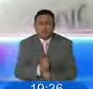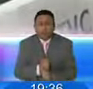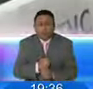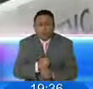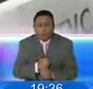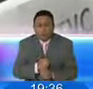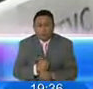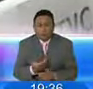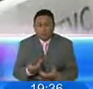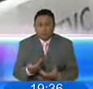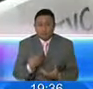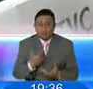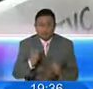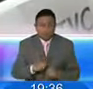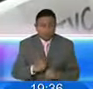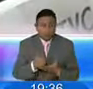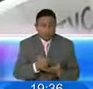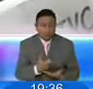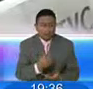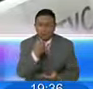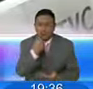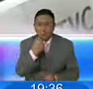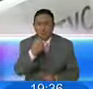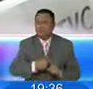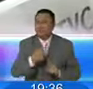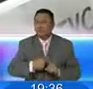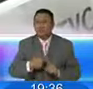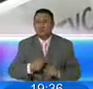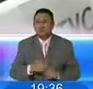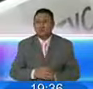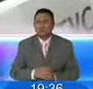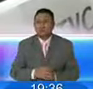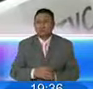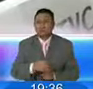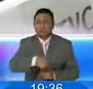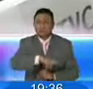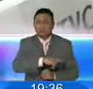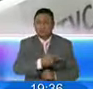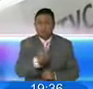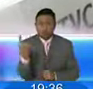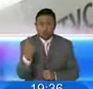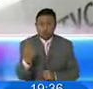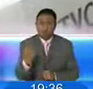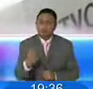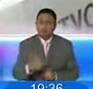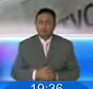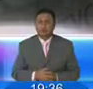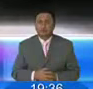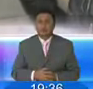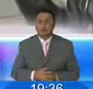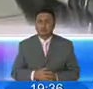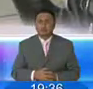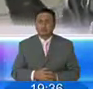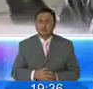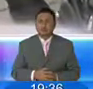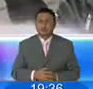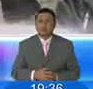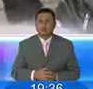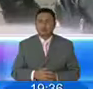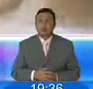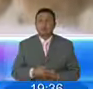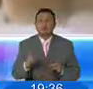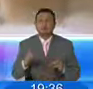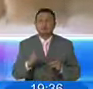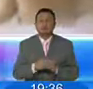O puedo colaborarles en comidita mensualmente para que ellos no estén en la calle. Ellas guardan la